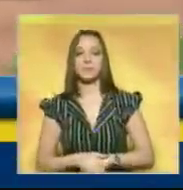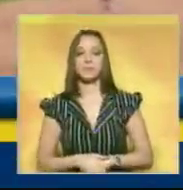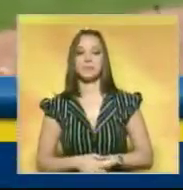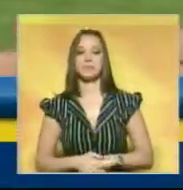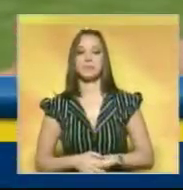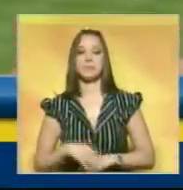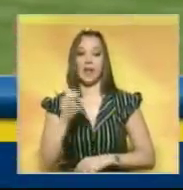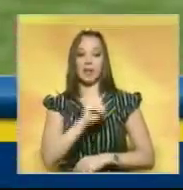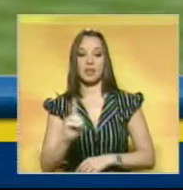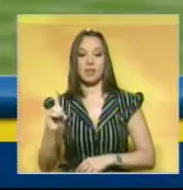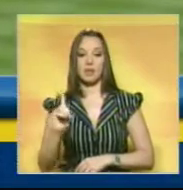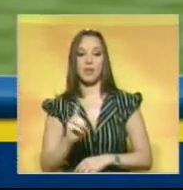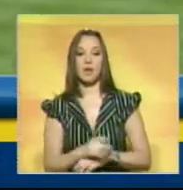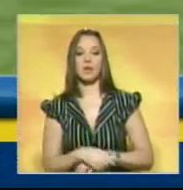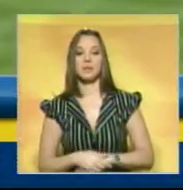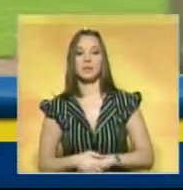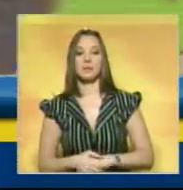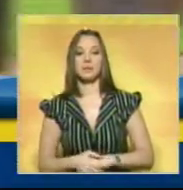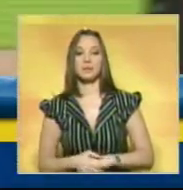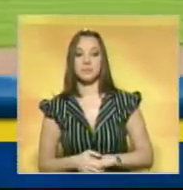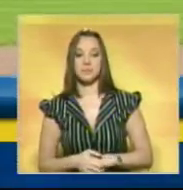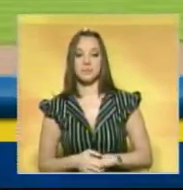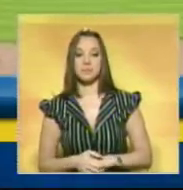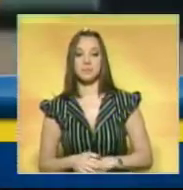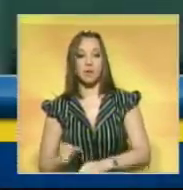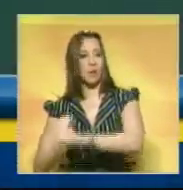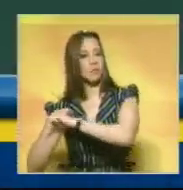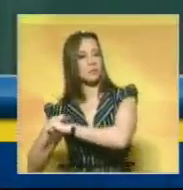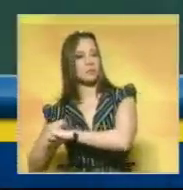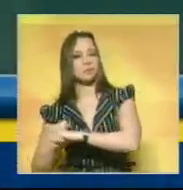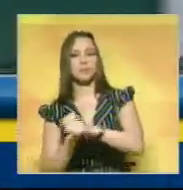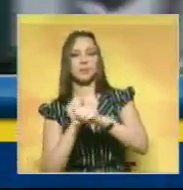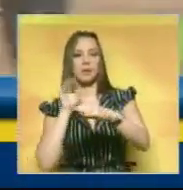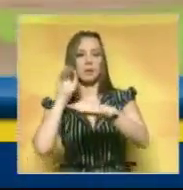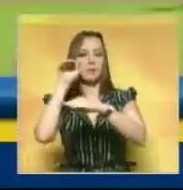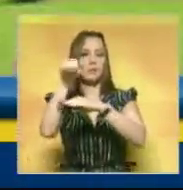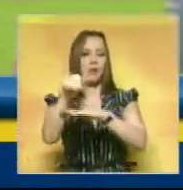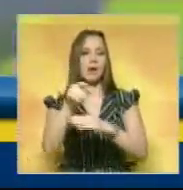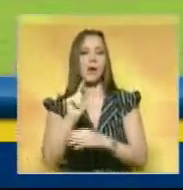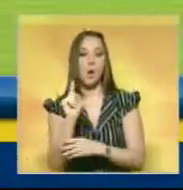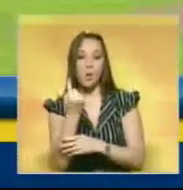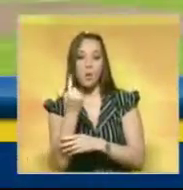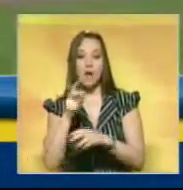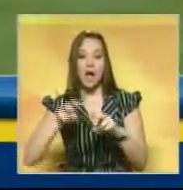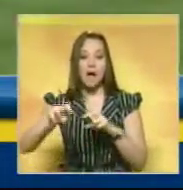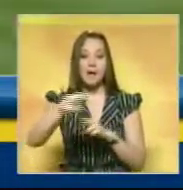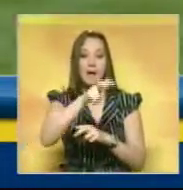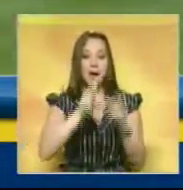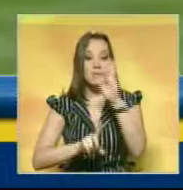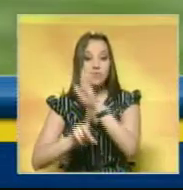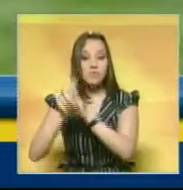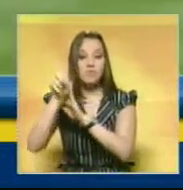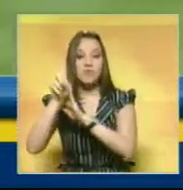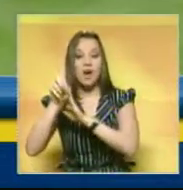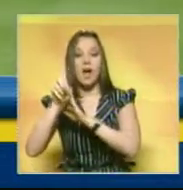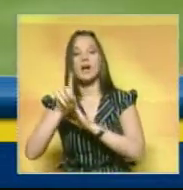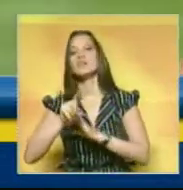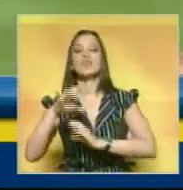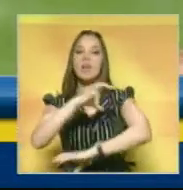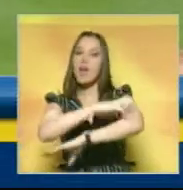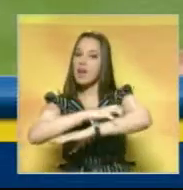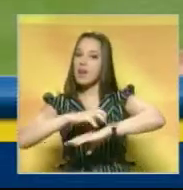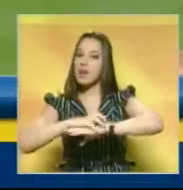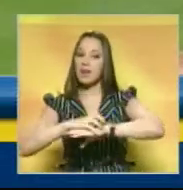En el 7º inning, Ian Kinsler conectaba este doblete impulsor de una carrera que le da la ventaja a los Tigres en la pizarra 2-1 ante